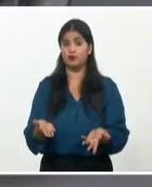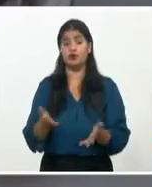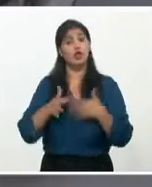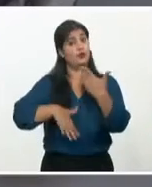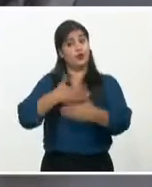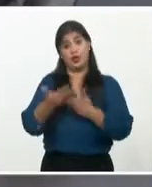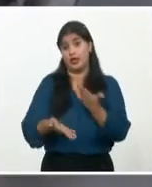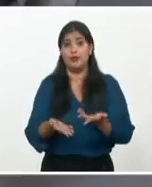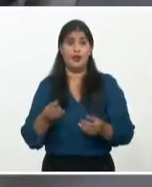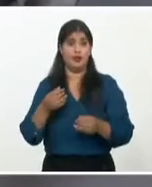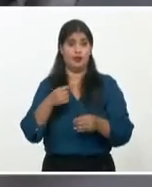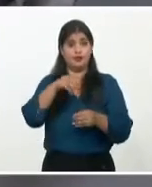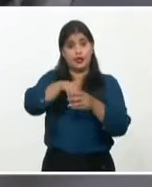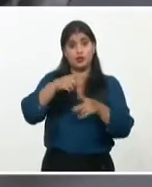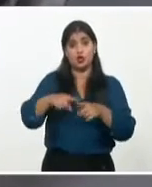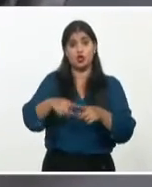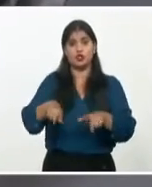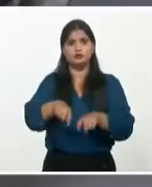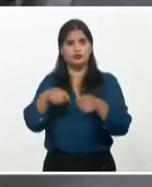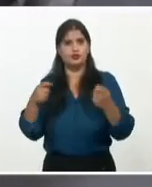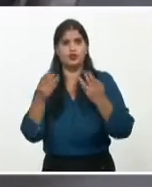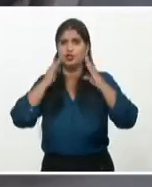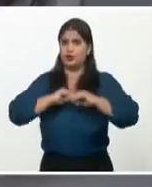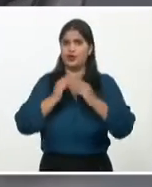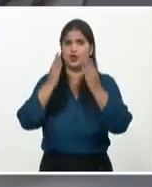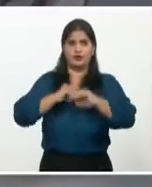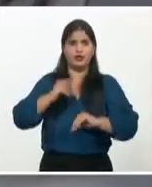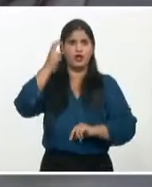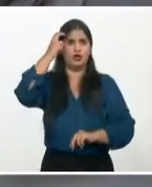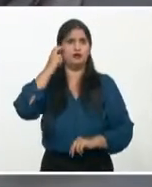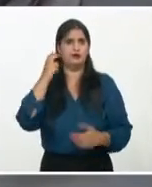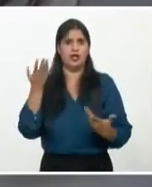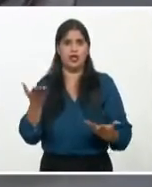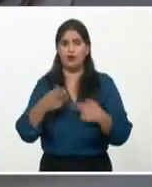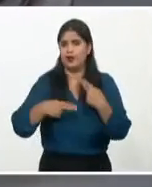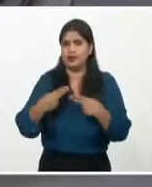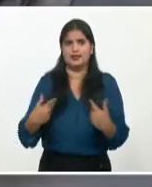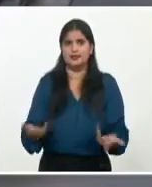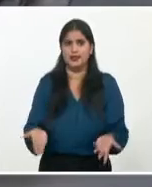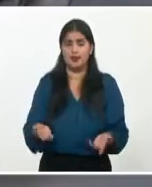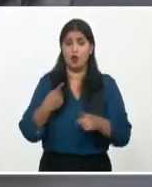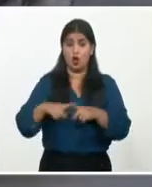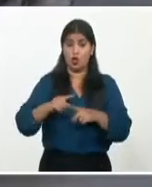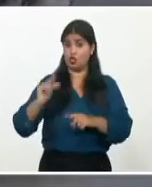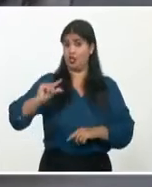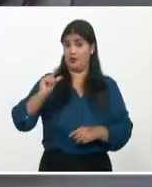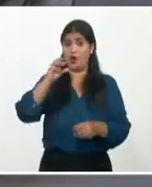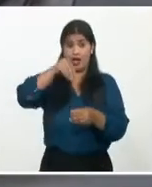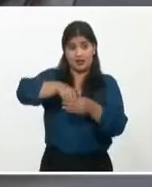equipos, no teníamos piezas de repuesto y nos dimos a la tarea de, con los recursos que teníamos acá,